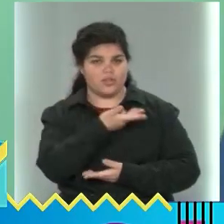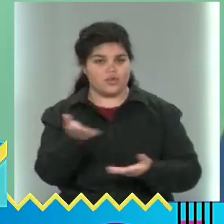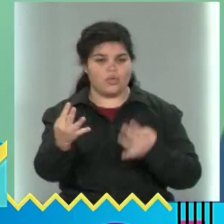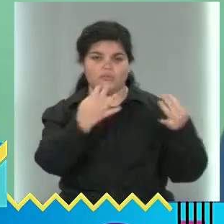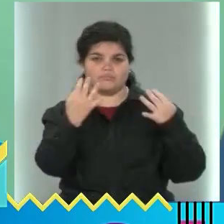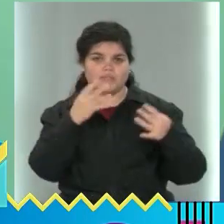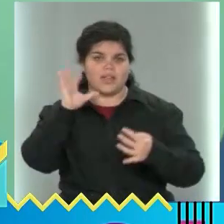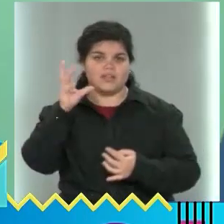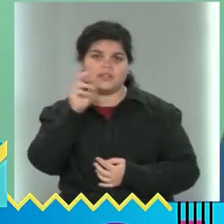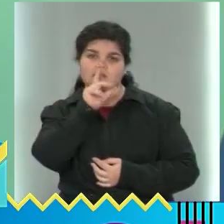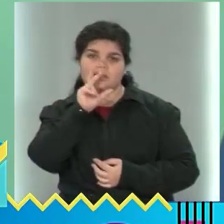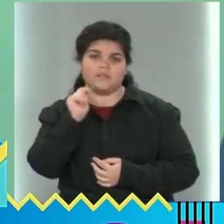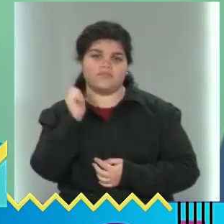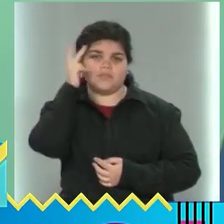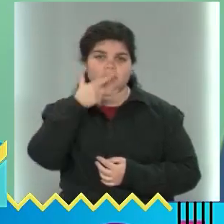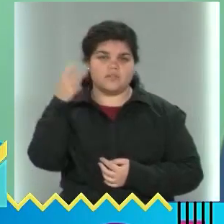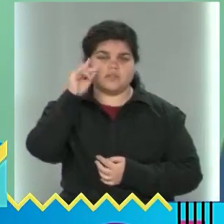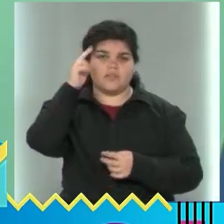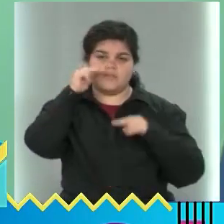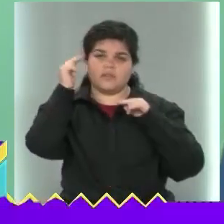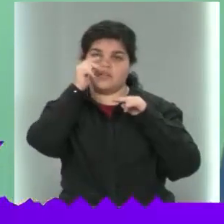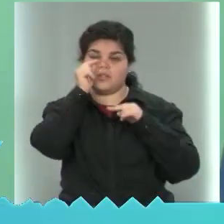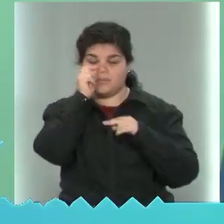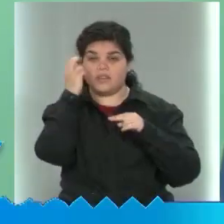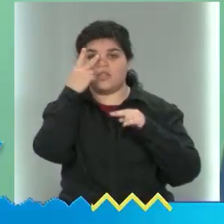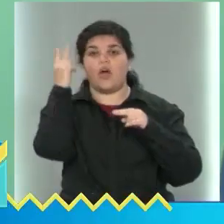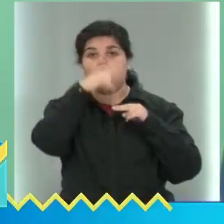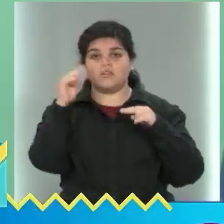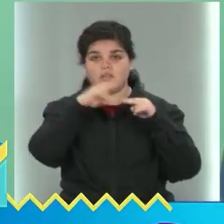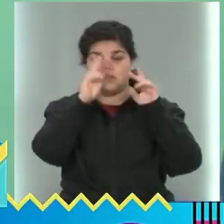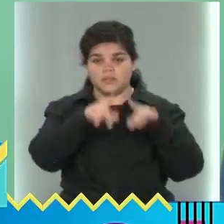Canal 30 TDA, Canal 22 de Supercanal Digital y por supuesto a través de